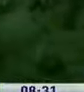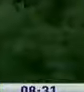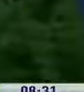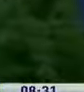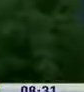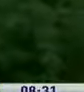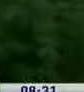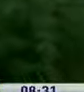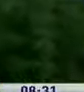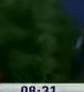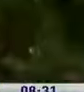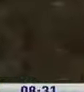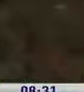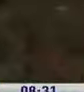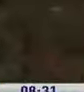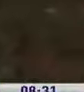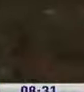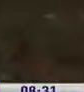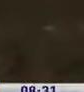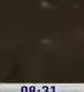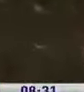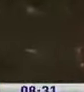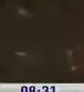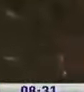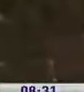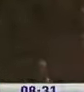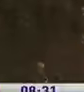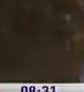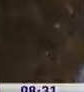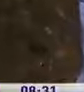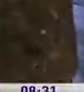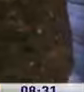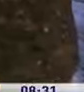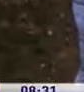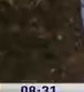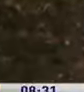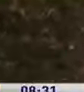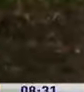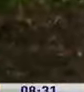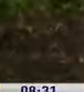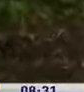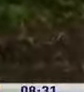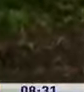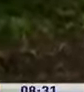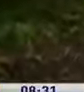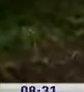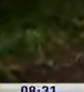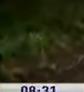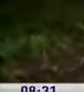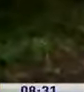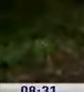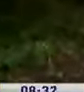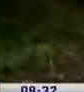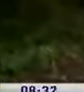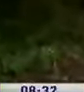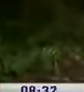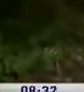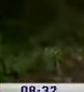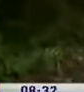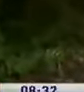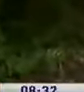Circule. Gracias. ¿Y por qué su perrito está suelto? Porque siempre le suelto aquí en el parque. Pero sí le sé poner la